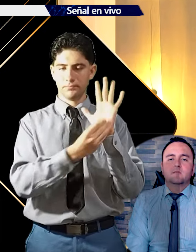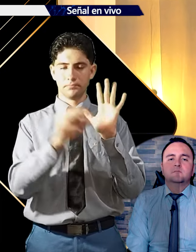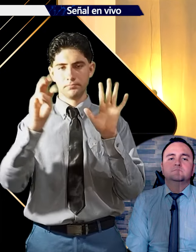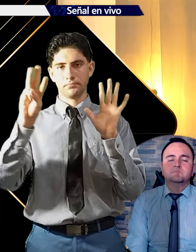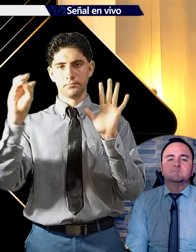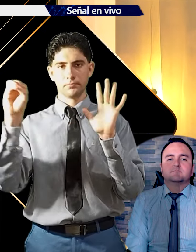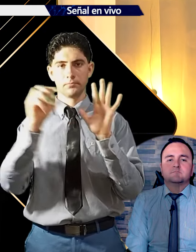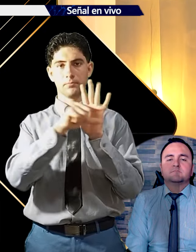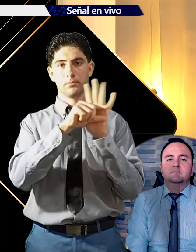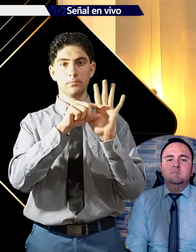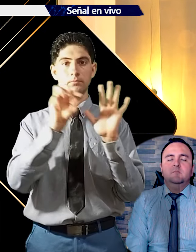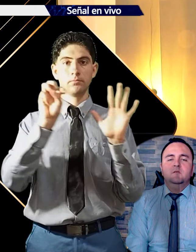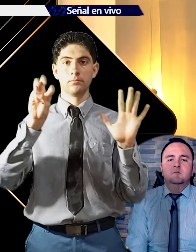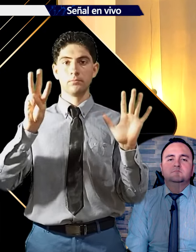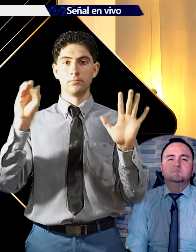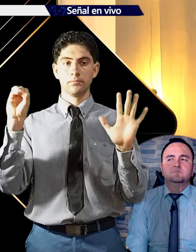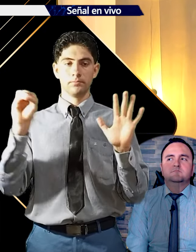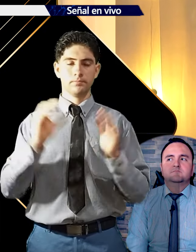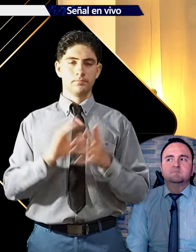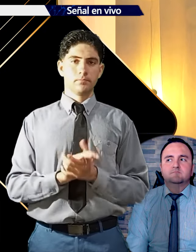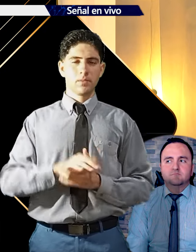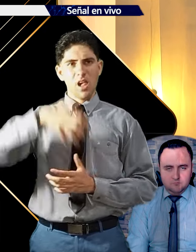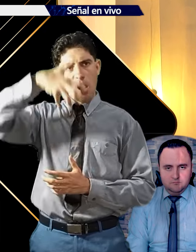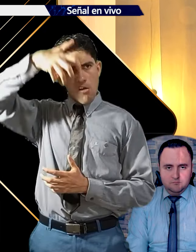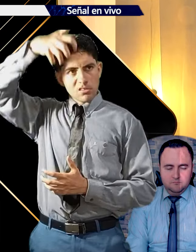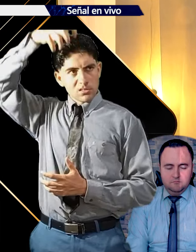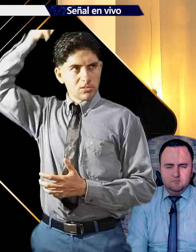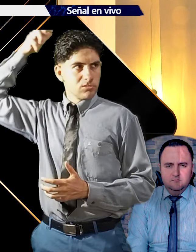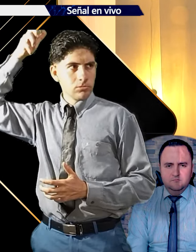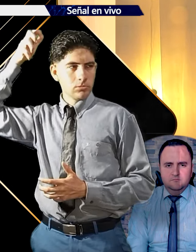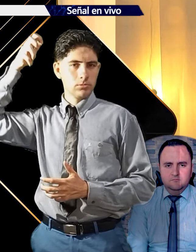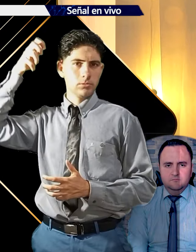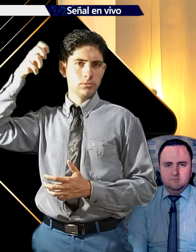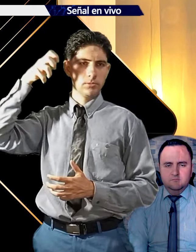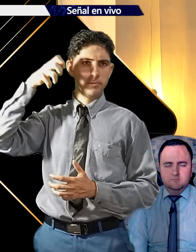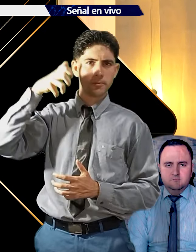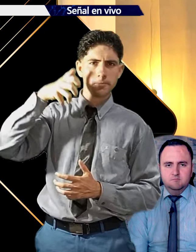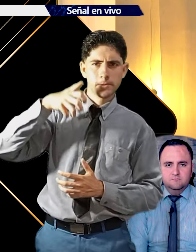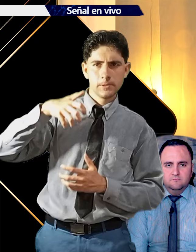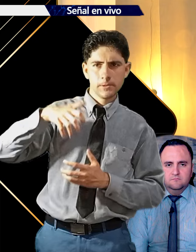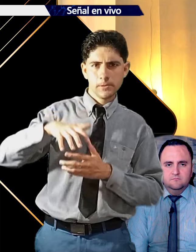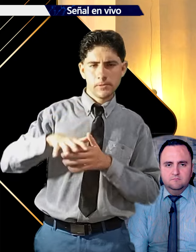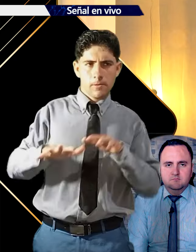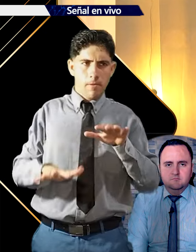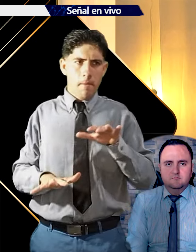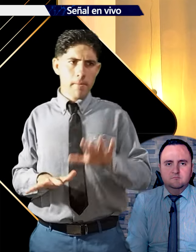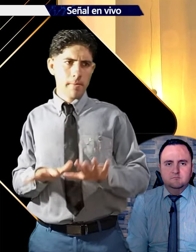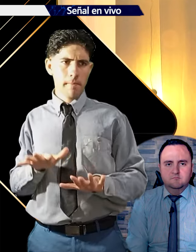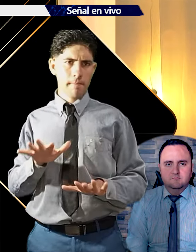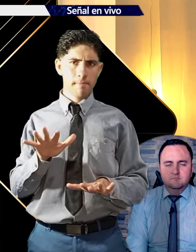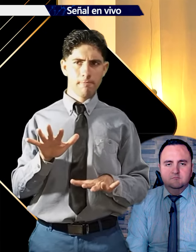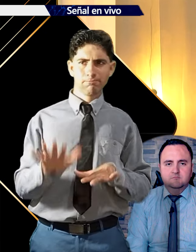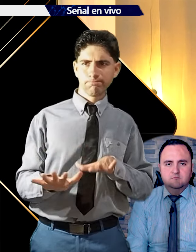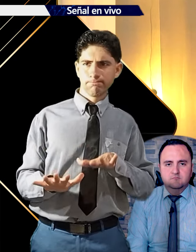30. Dice: el león que sin miedo reina en la